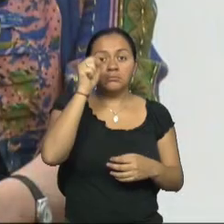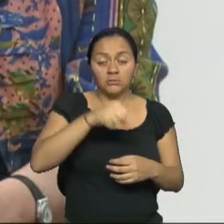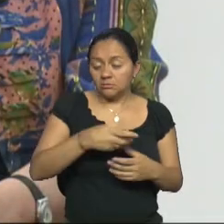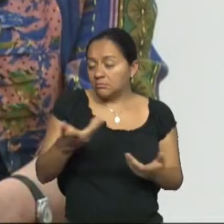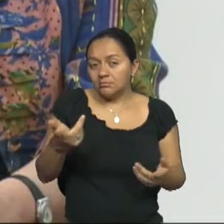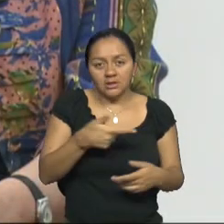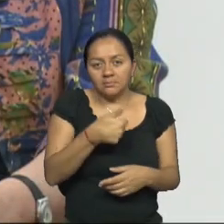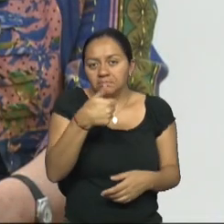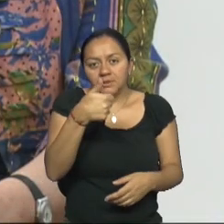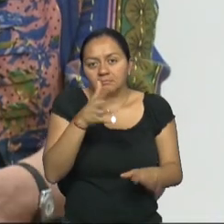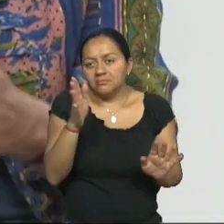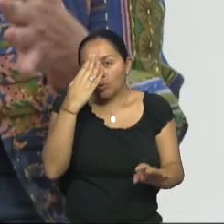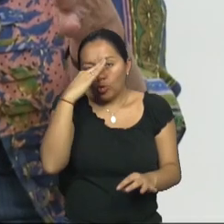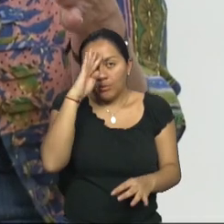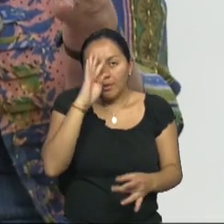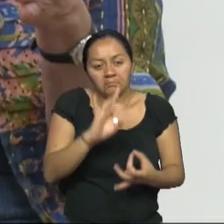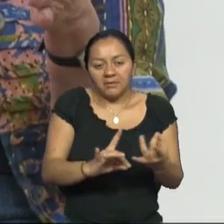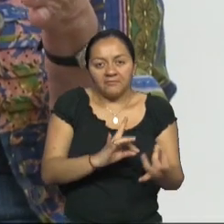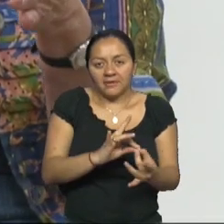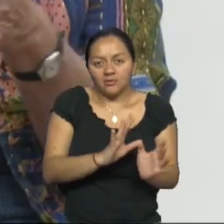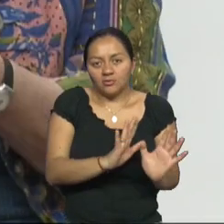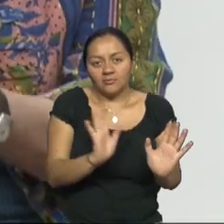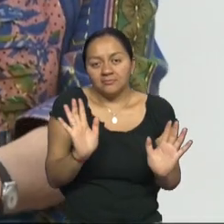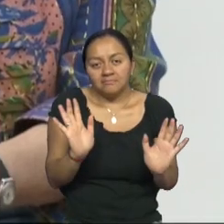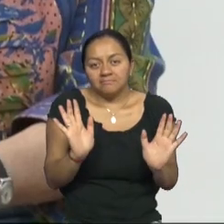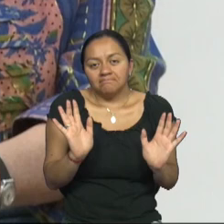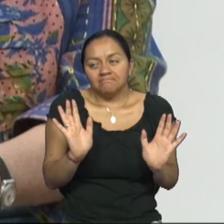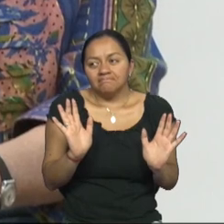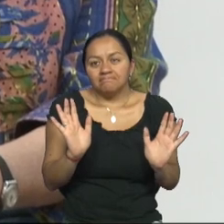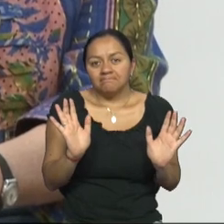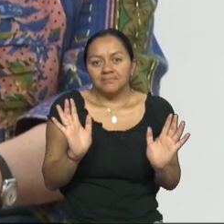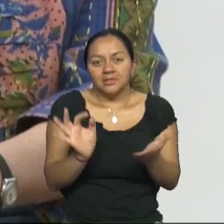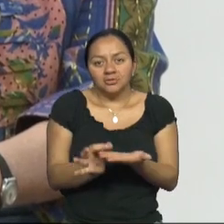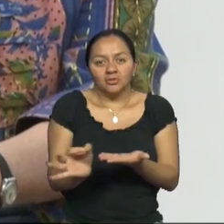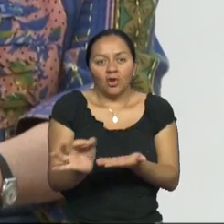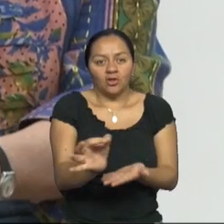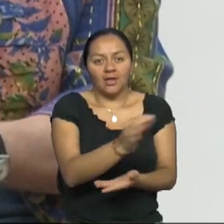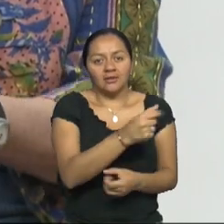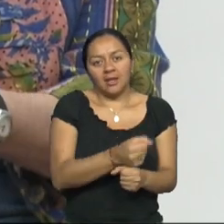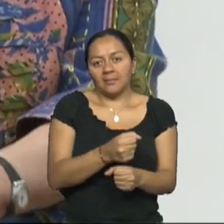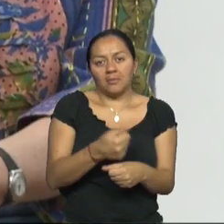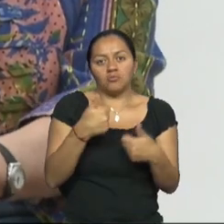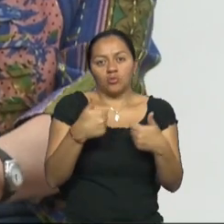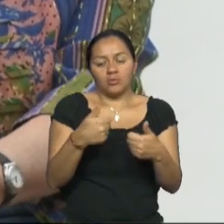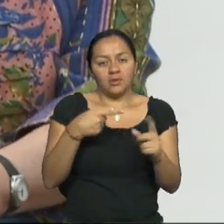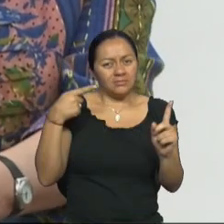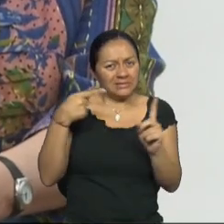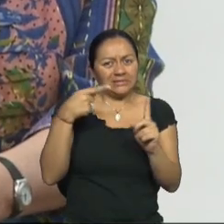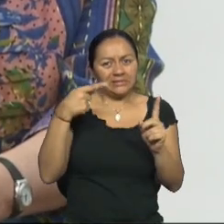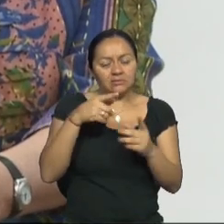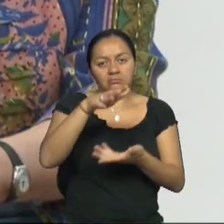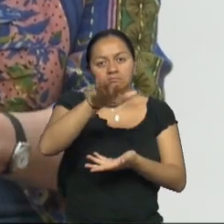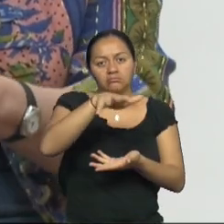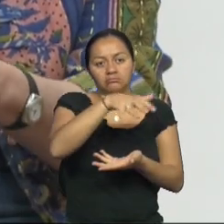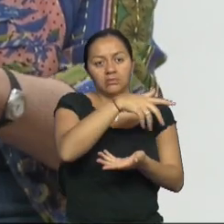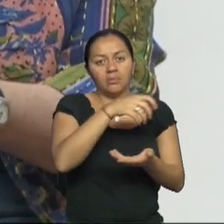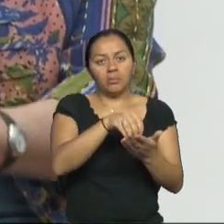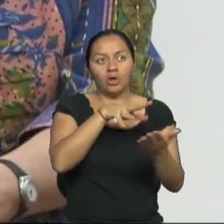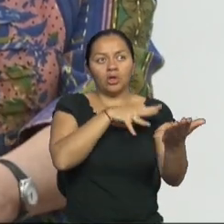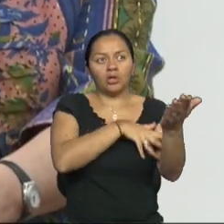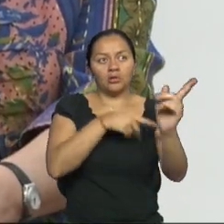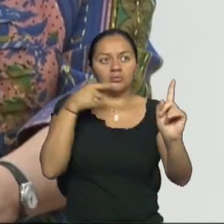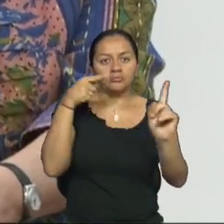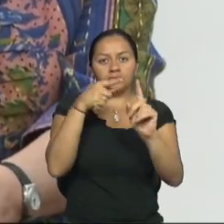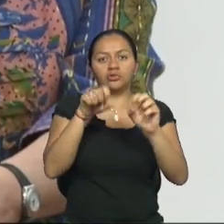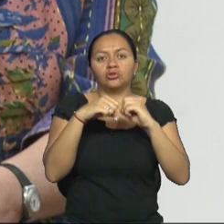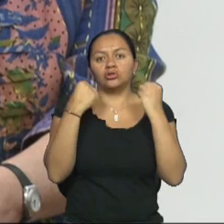funciona bastante bien esos, todos estos ámbitos institucionales. Donde se dirige más ahí ese proyecto es a los